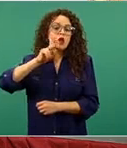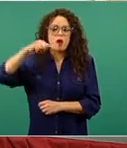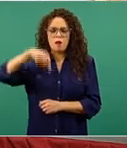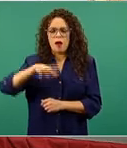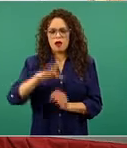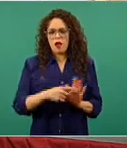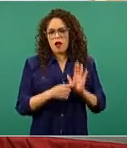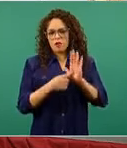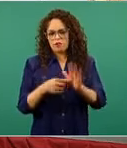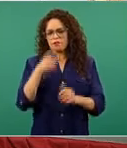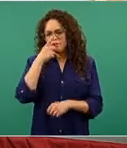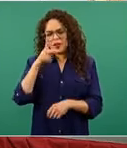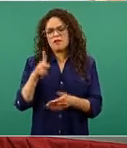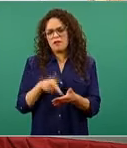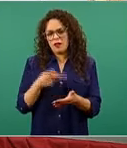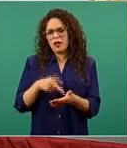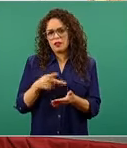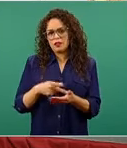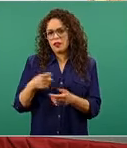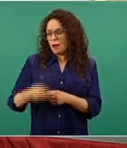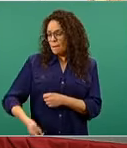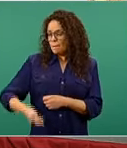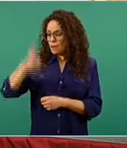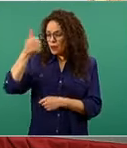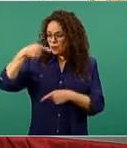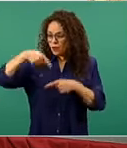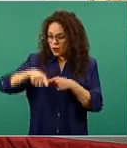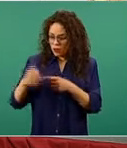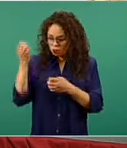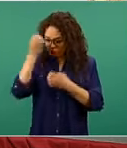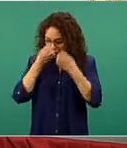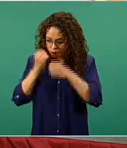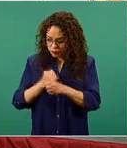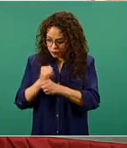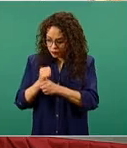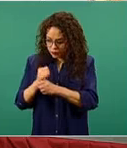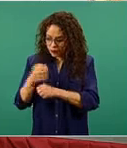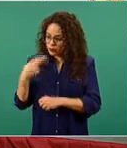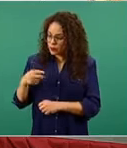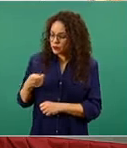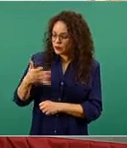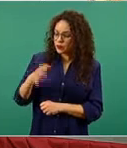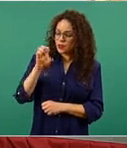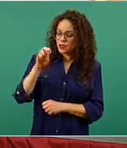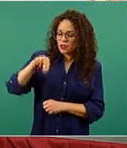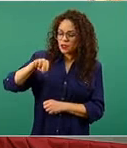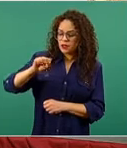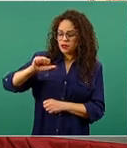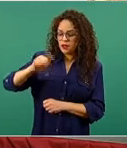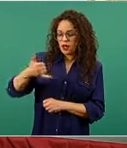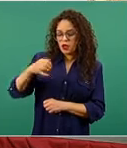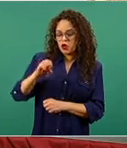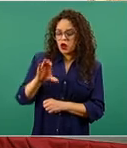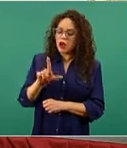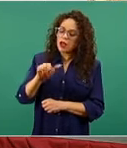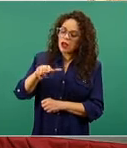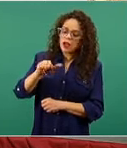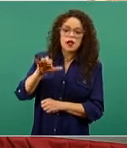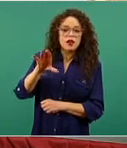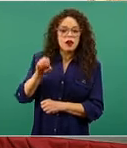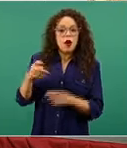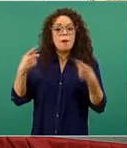varias veces. Los estudios iniciales, que se llaman ensayos clínicos, estudios en